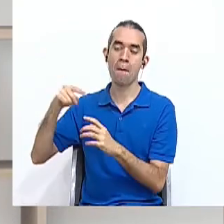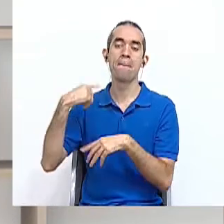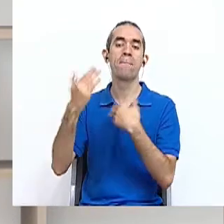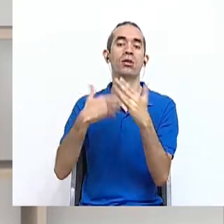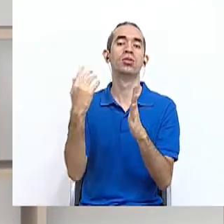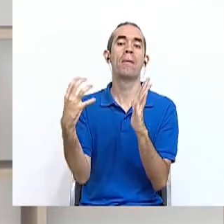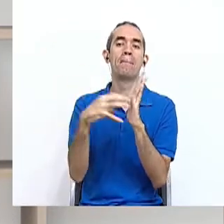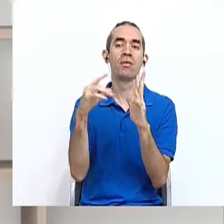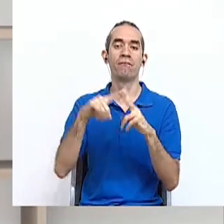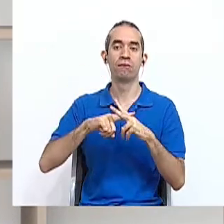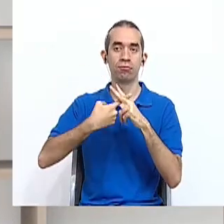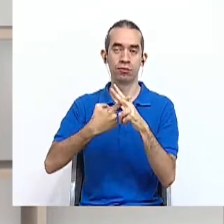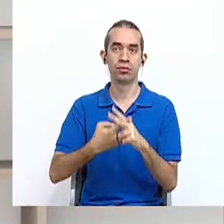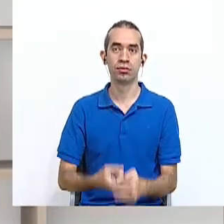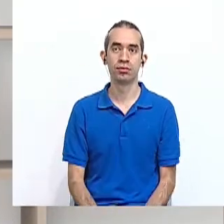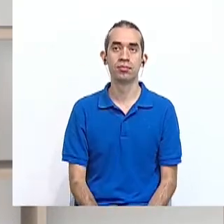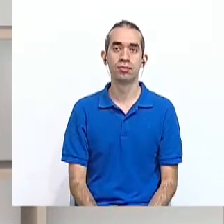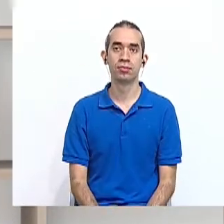bueno, sigamos.